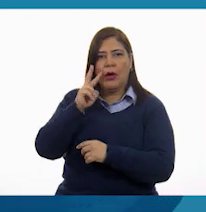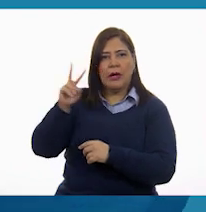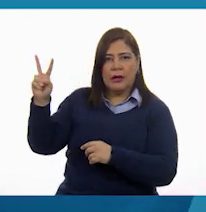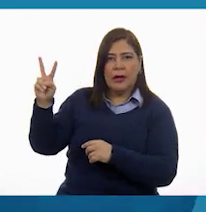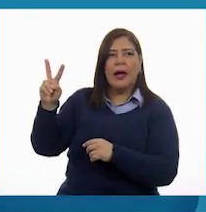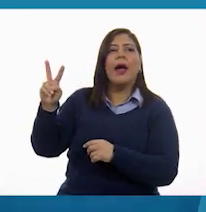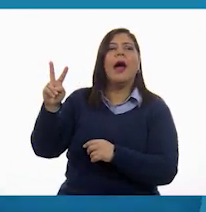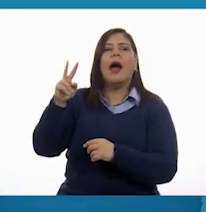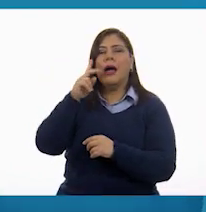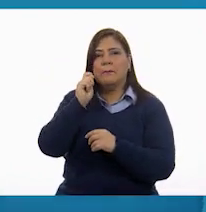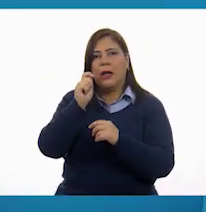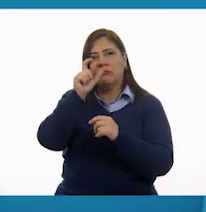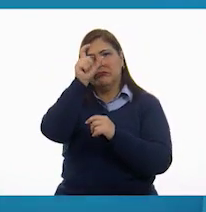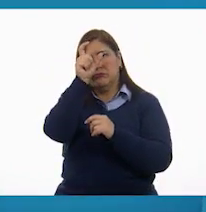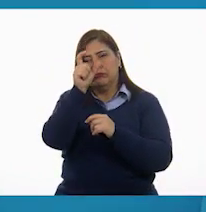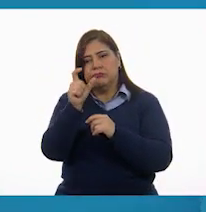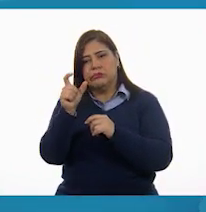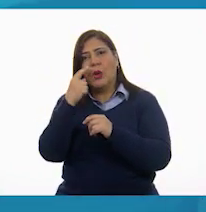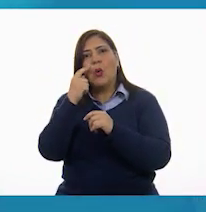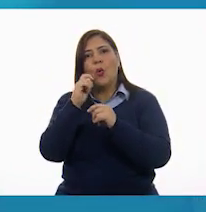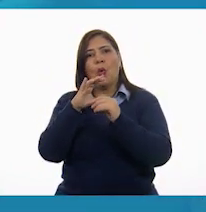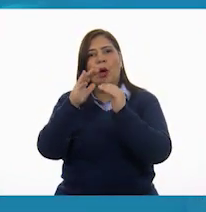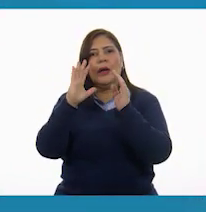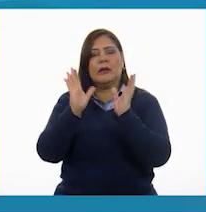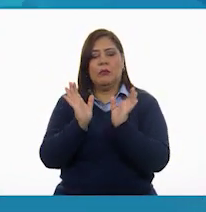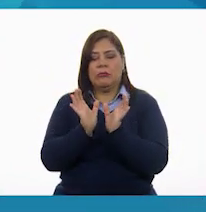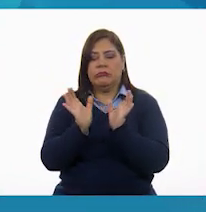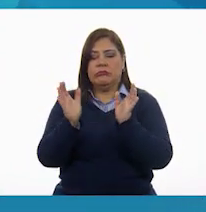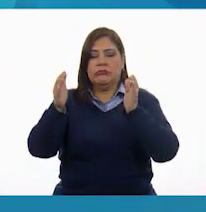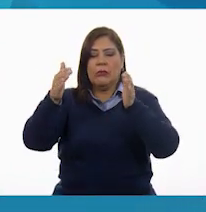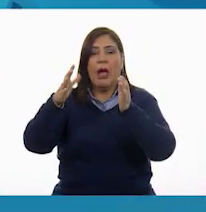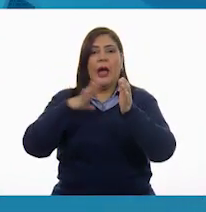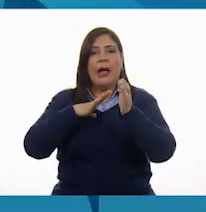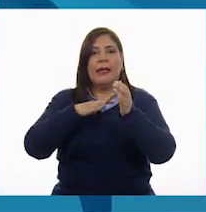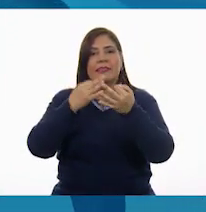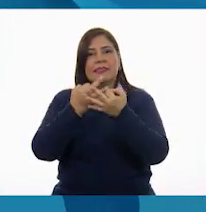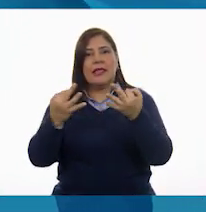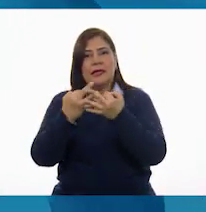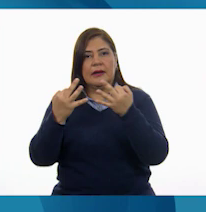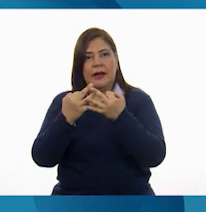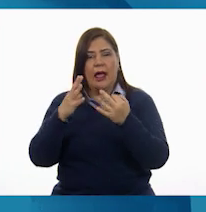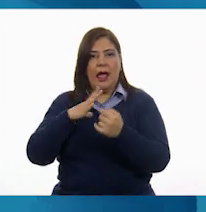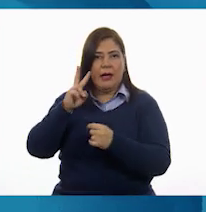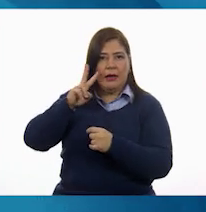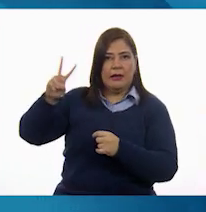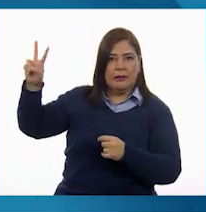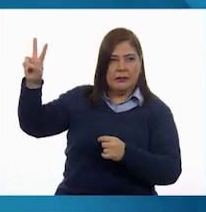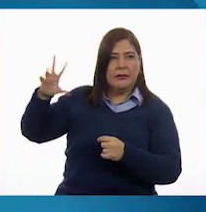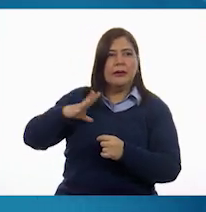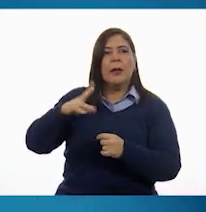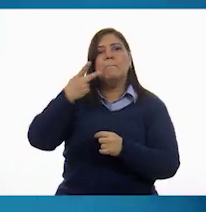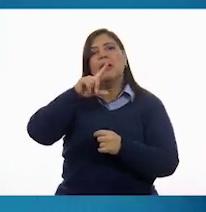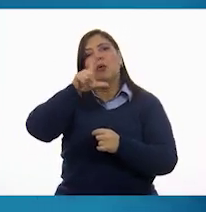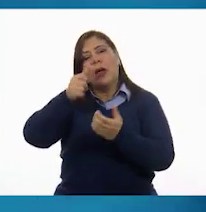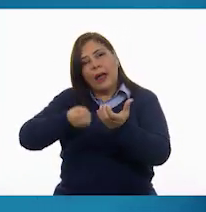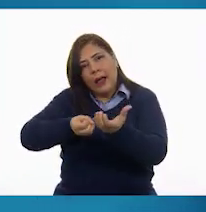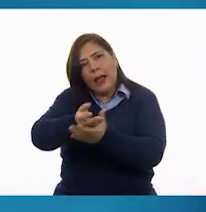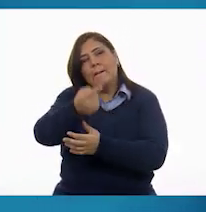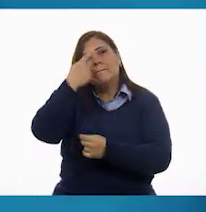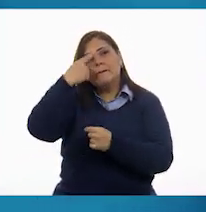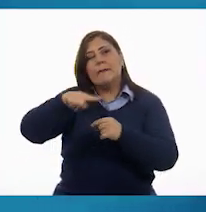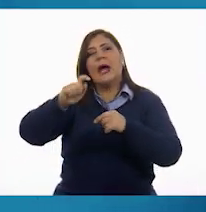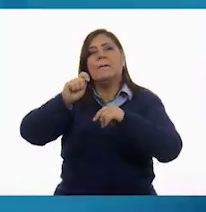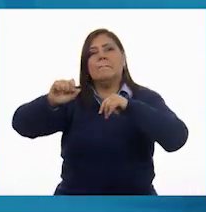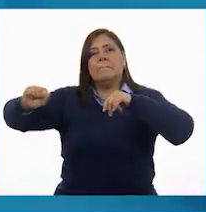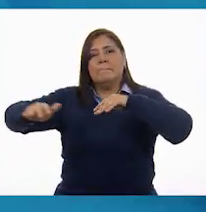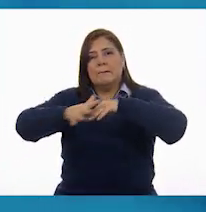está prácticamente rodeado por tierra firme, pero tiene salida hacia el mar. Es también un mar,